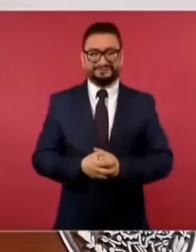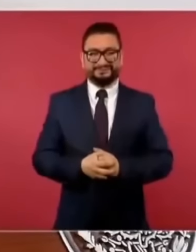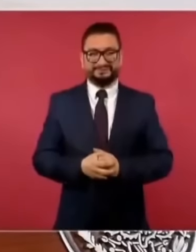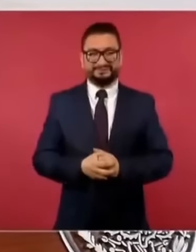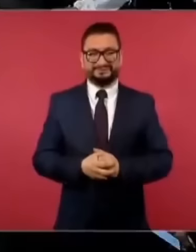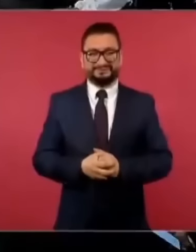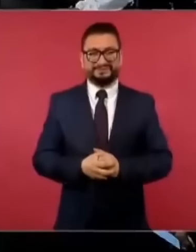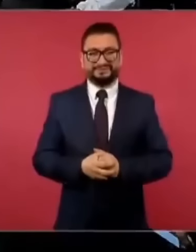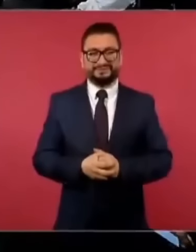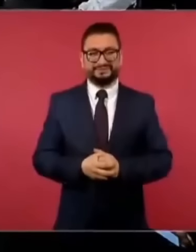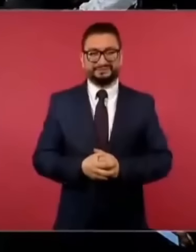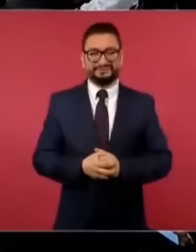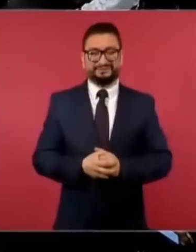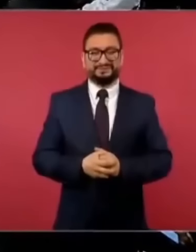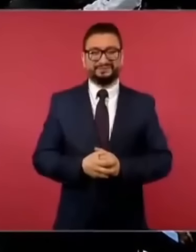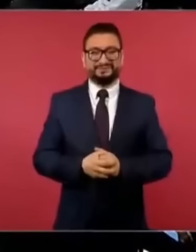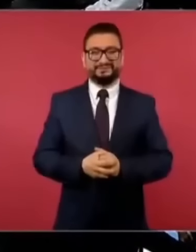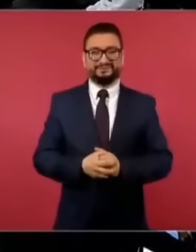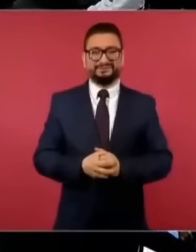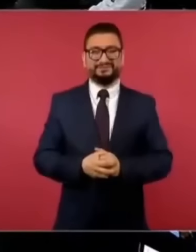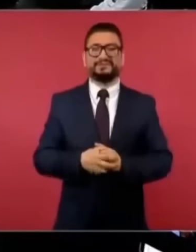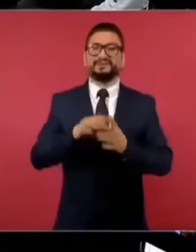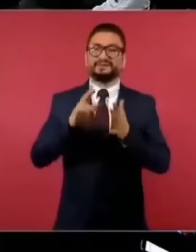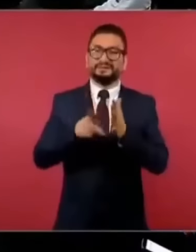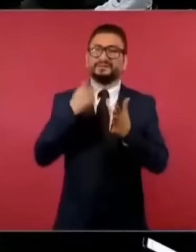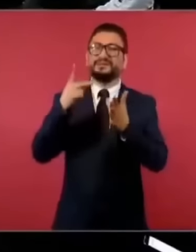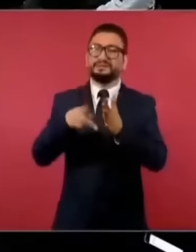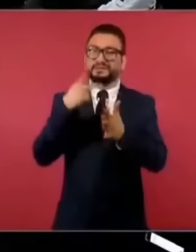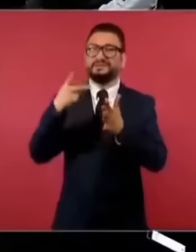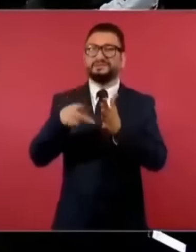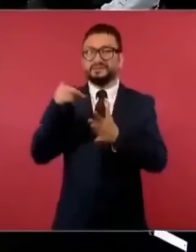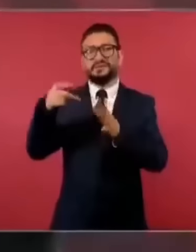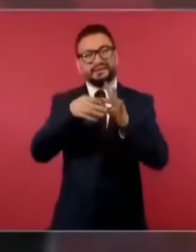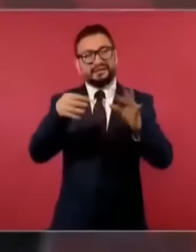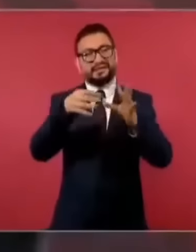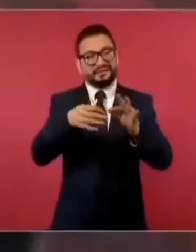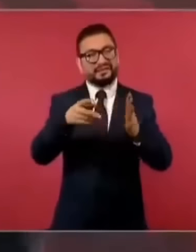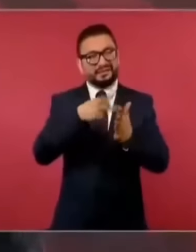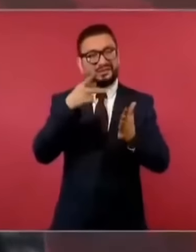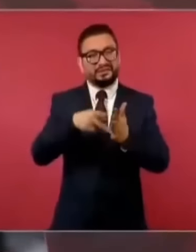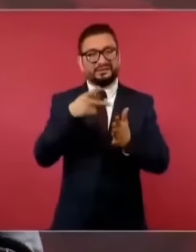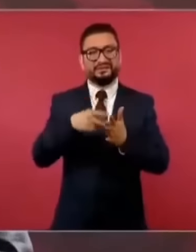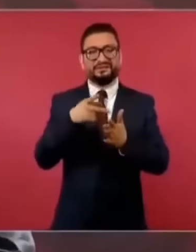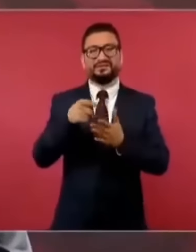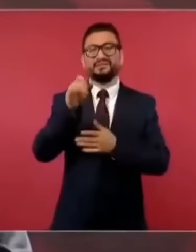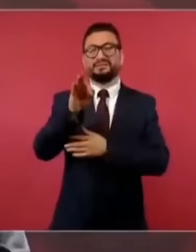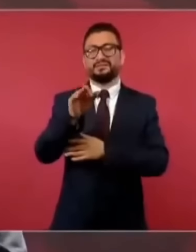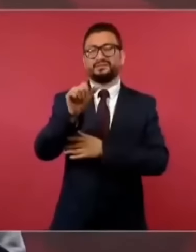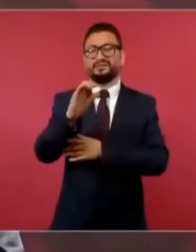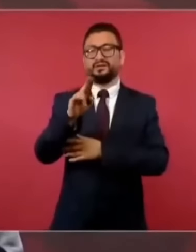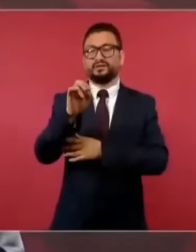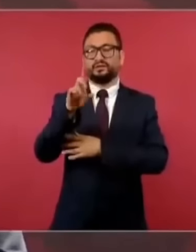y este repito y repito y repito no lo de Facundo